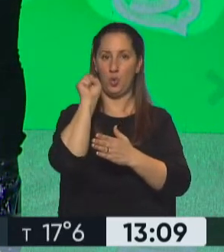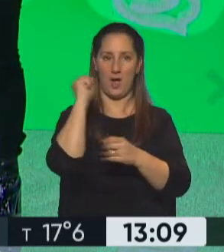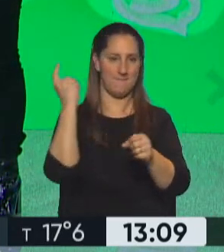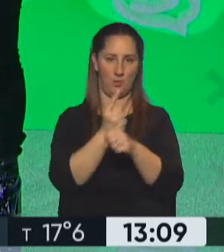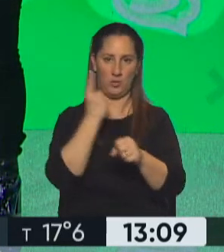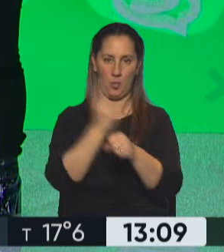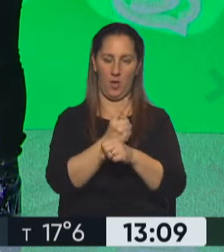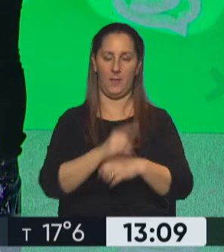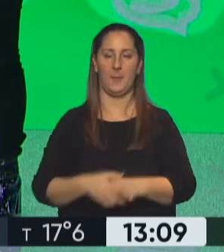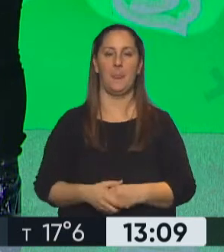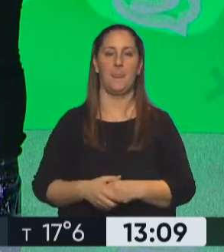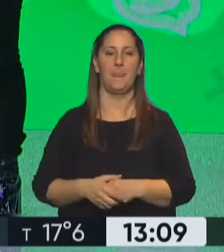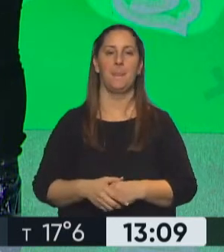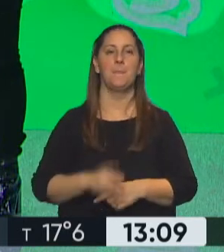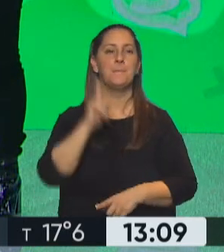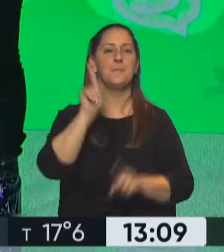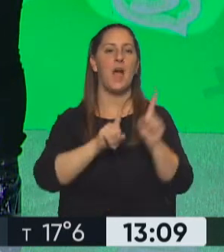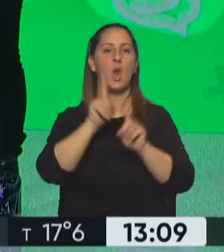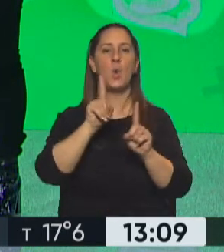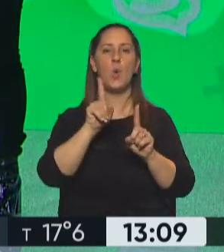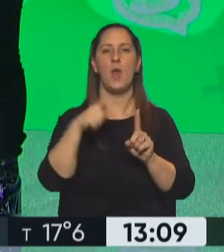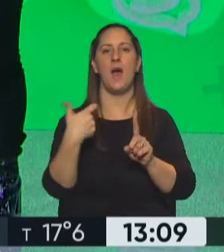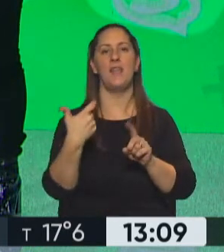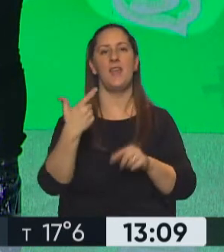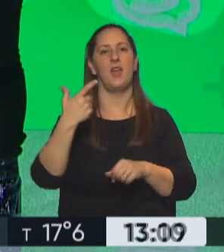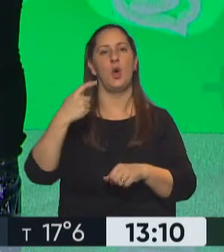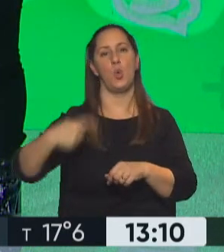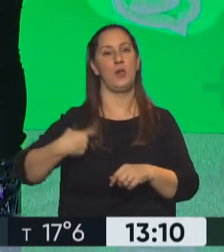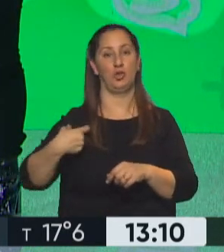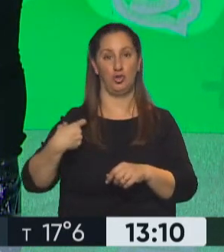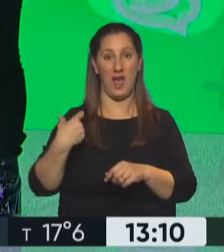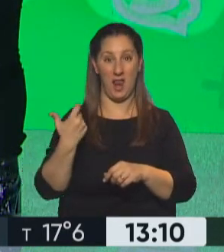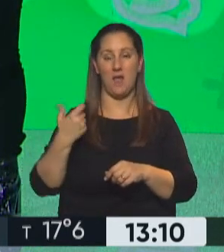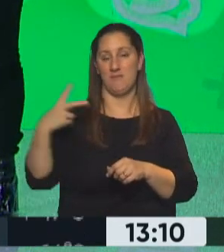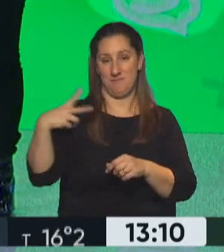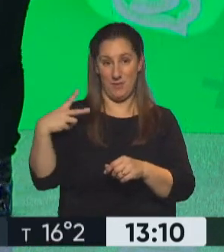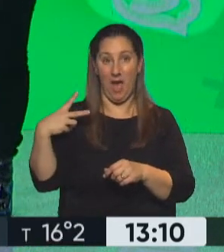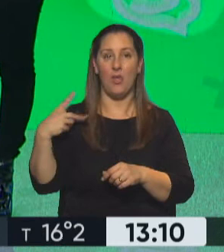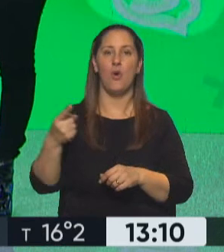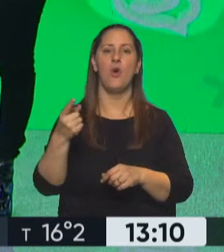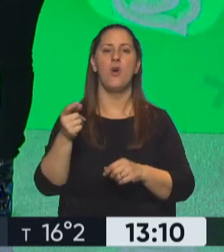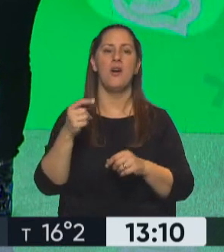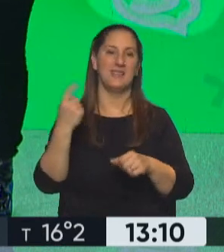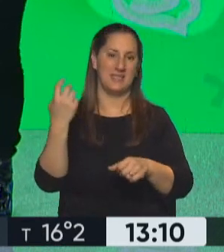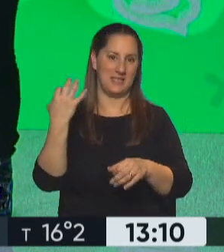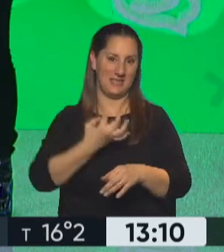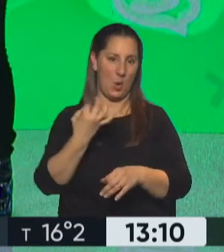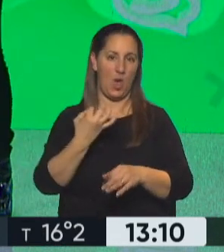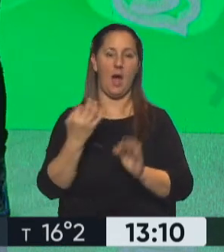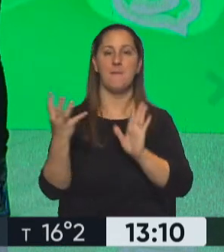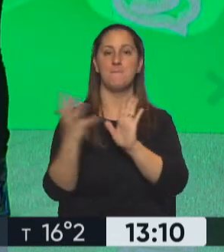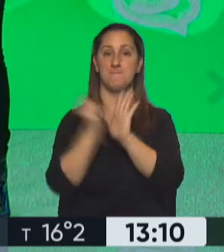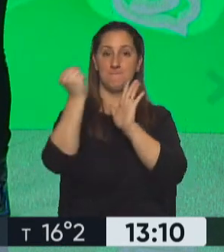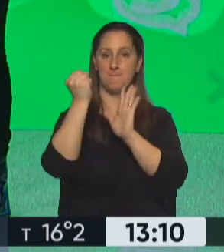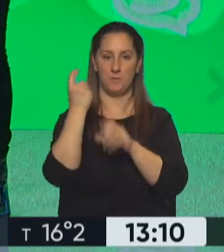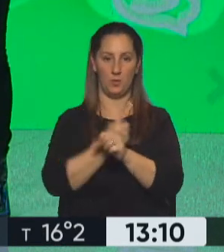mensaje. ¿Sabés que eso pasa con algunas credenciales, por ejemplo, de medicina prepaga? Vos tratás de capturar rápidamente la... Es un sistema de seguridad, ¿no? Es un sistema de